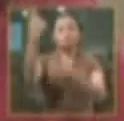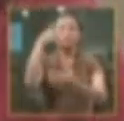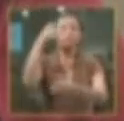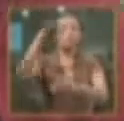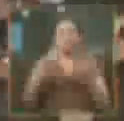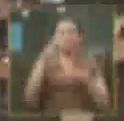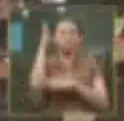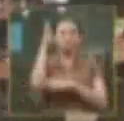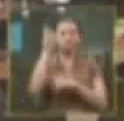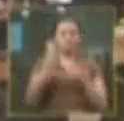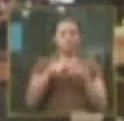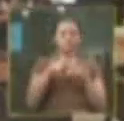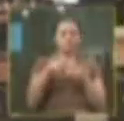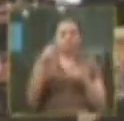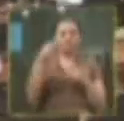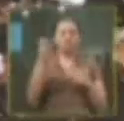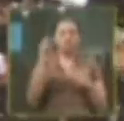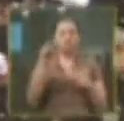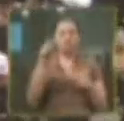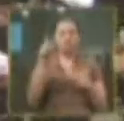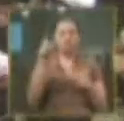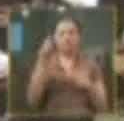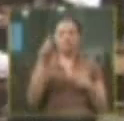esta noche. Luego le doy la palabra a usted.